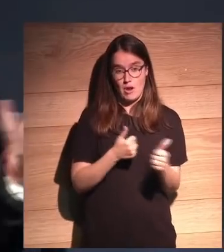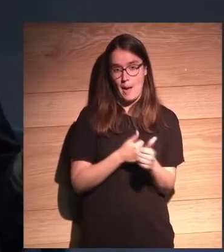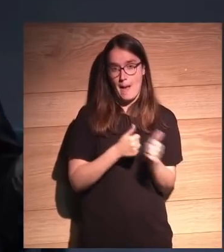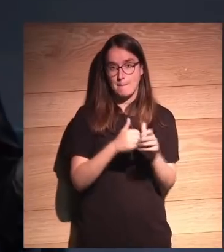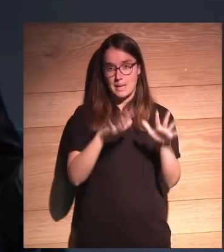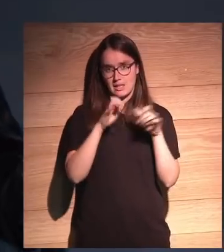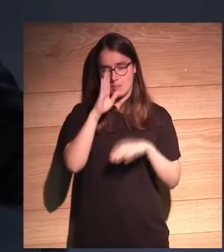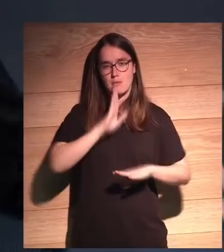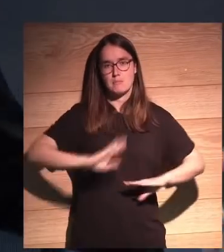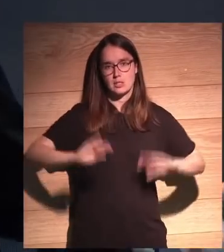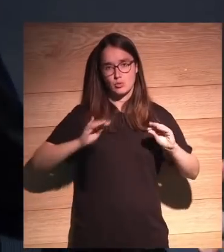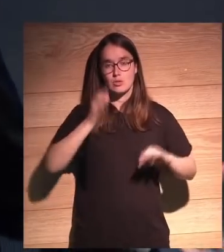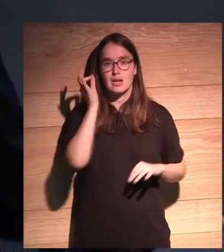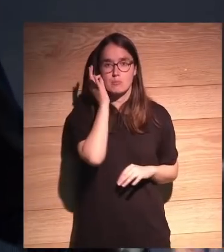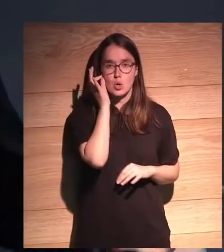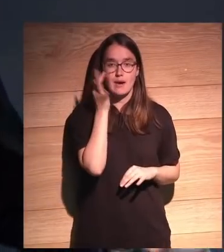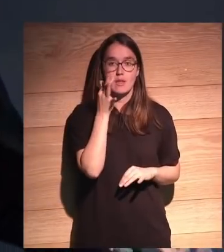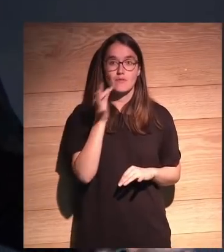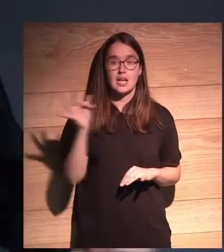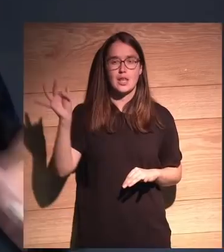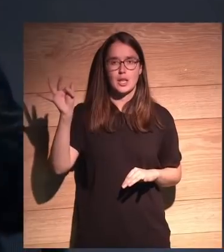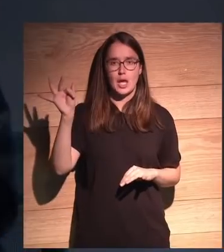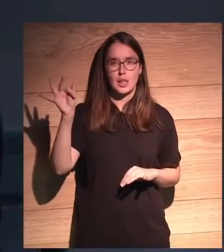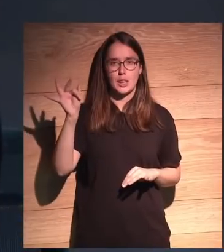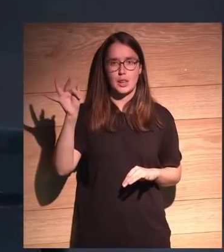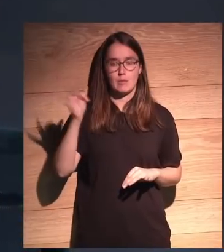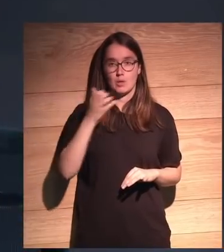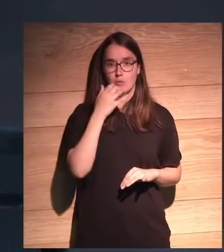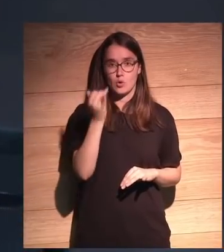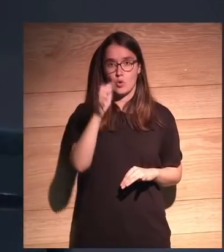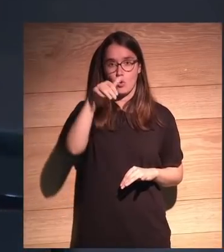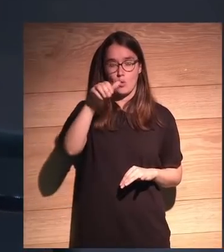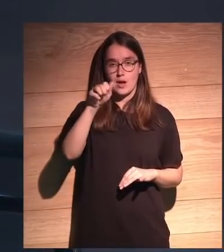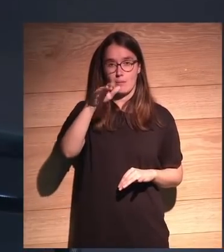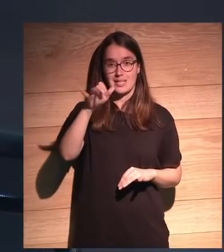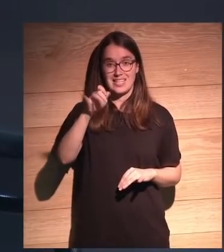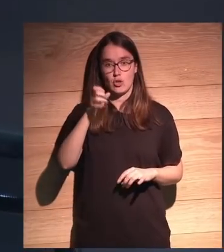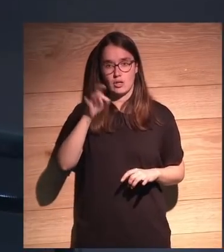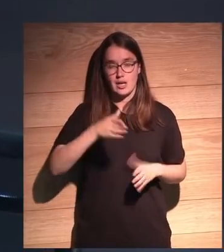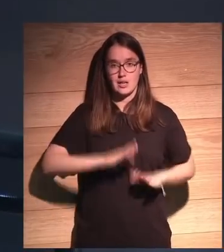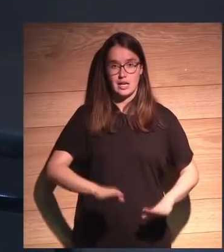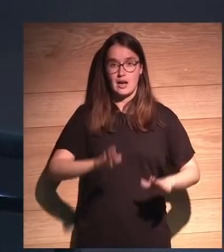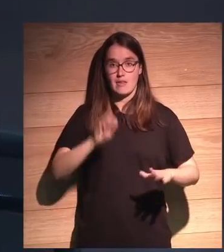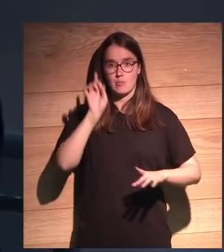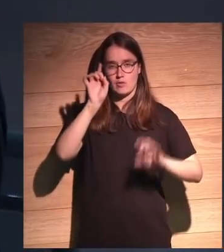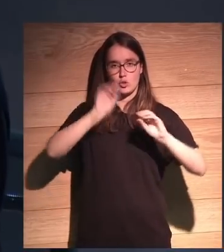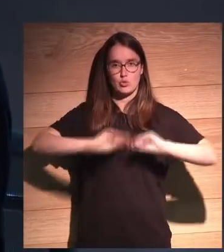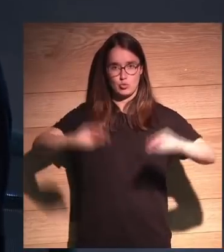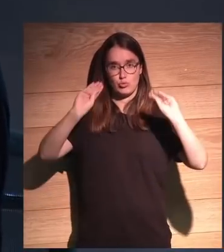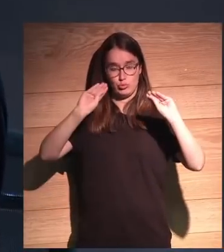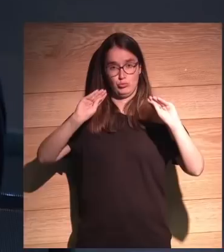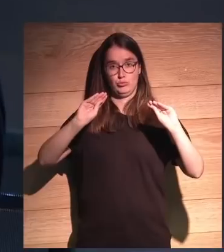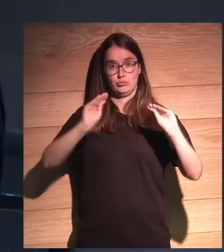padre. La mujer de Velázquez, Juana Pacheco. Juana Pacheco es la hija del maestro de Velázquez, de Francisco